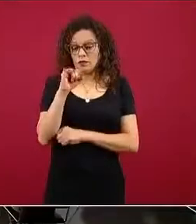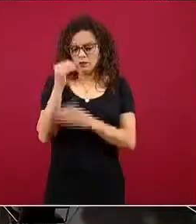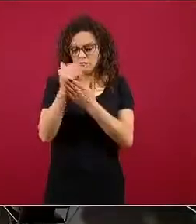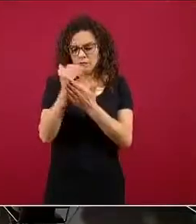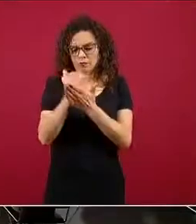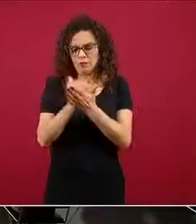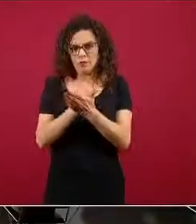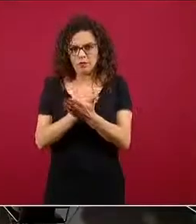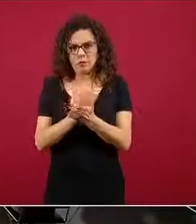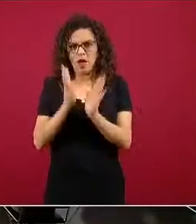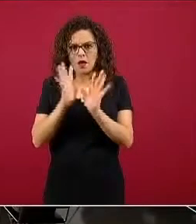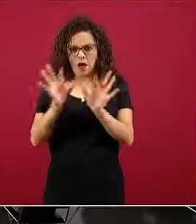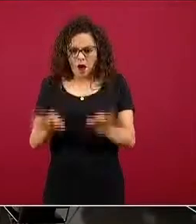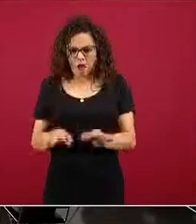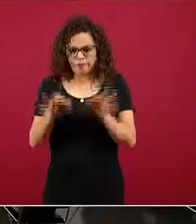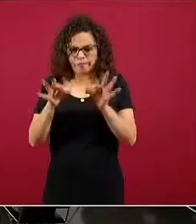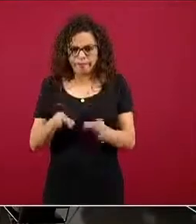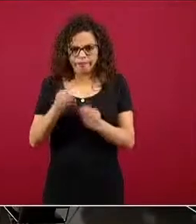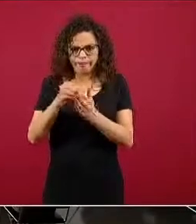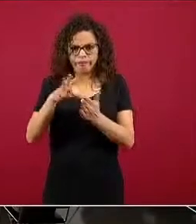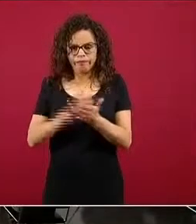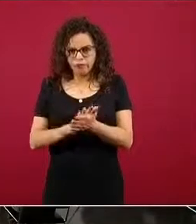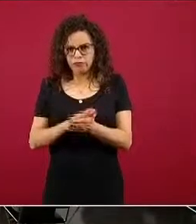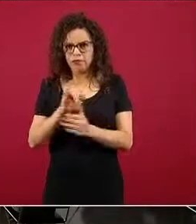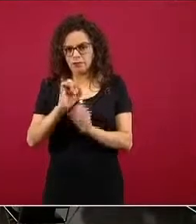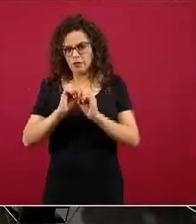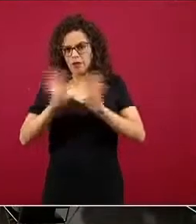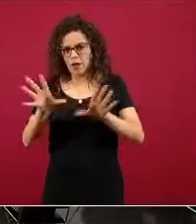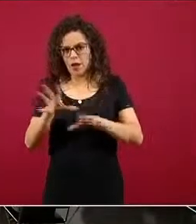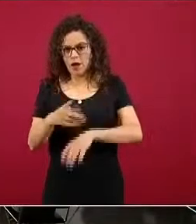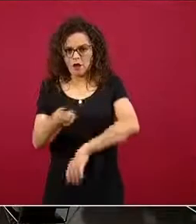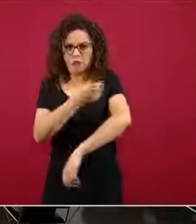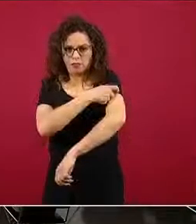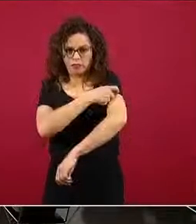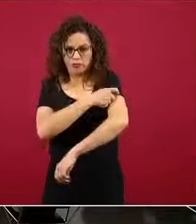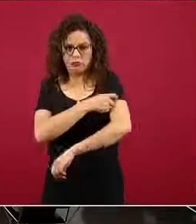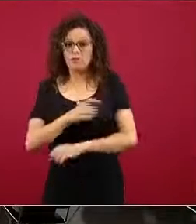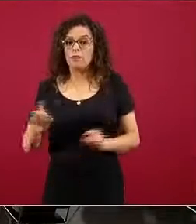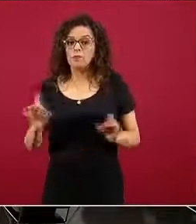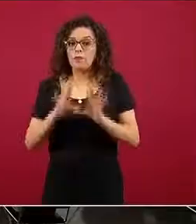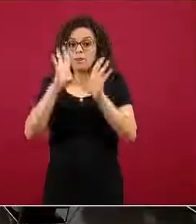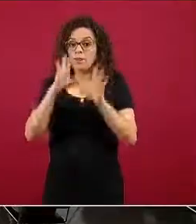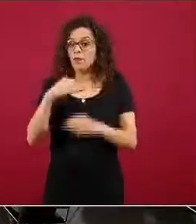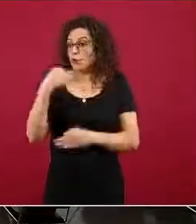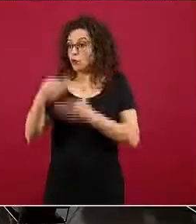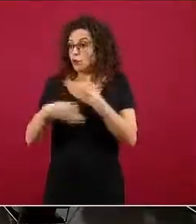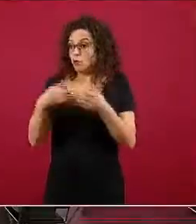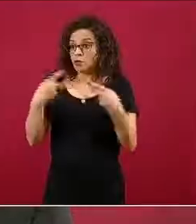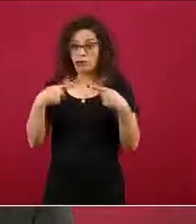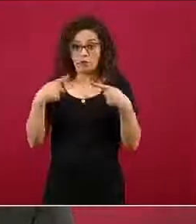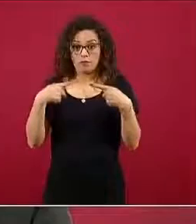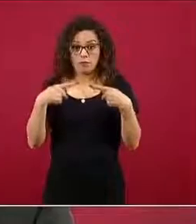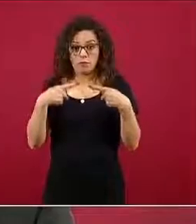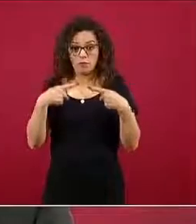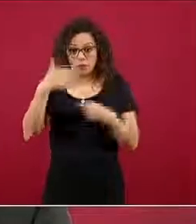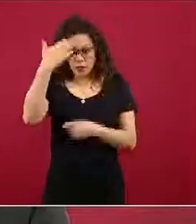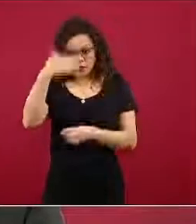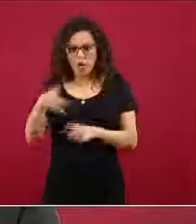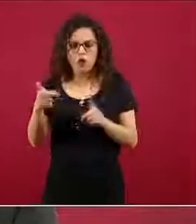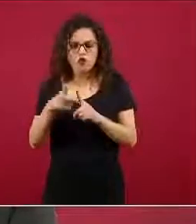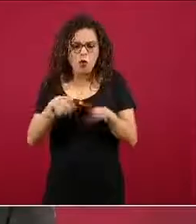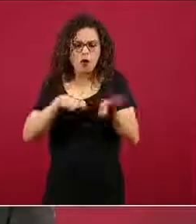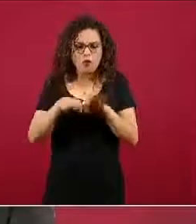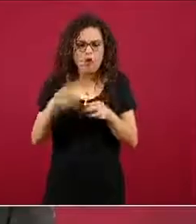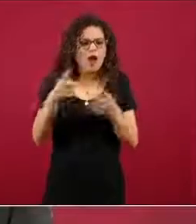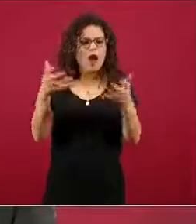vacunación han sido definidos explícitamente. Si tuviéramos la inquietud, todo el mundo sabe en qué trabaja, dónde se ocupa, etcétera.